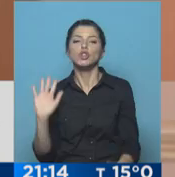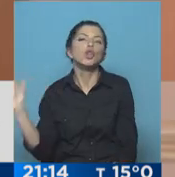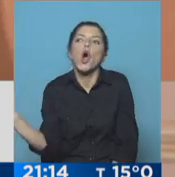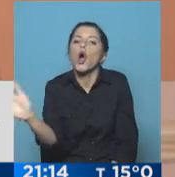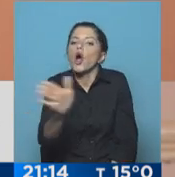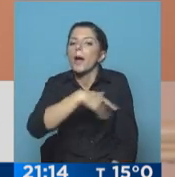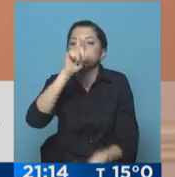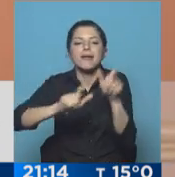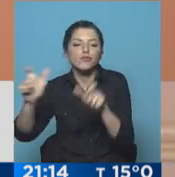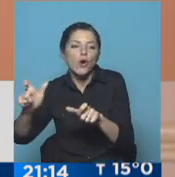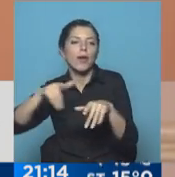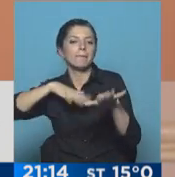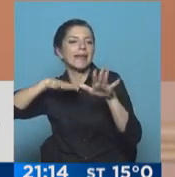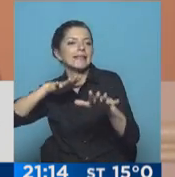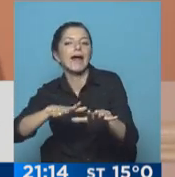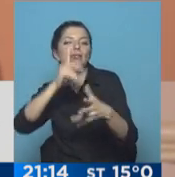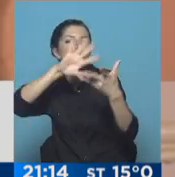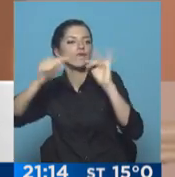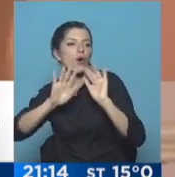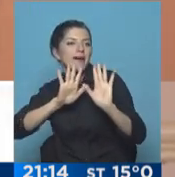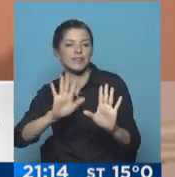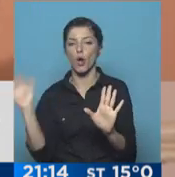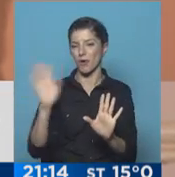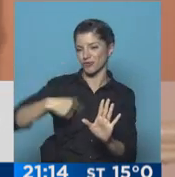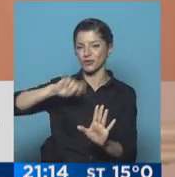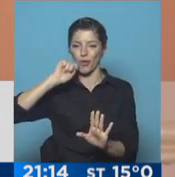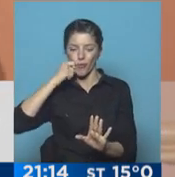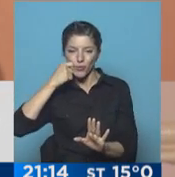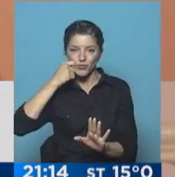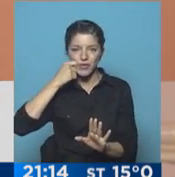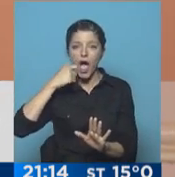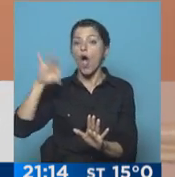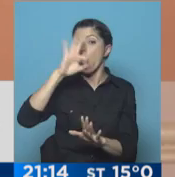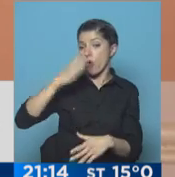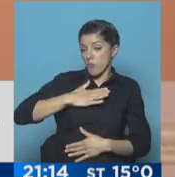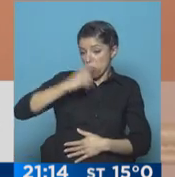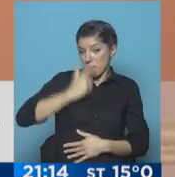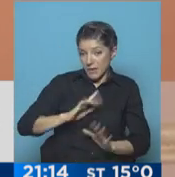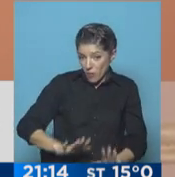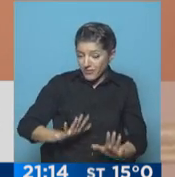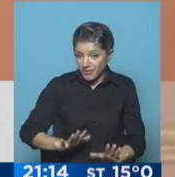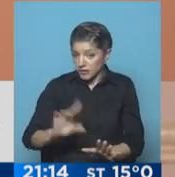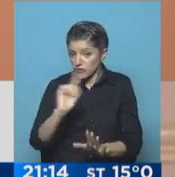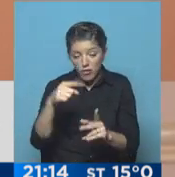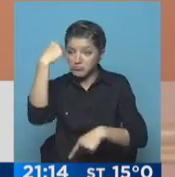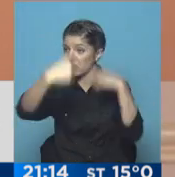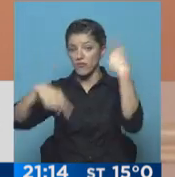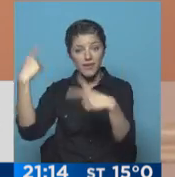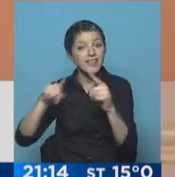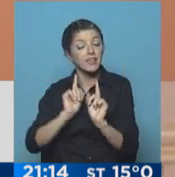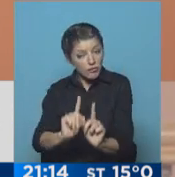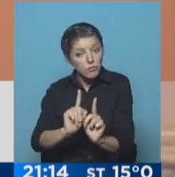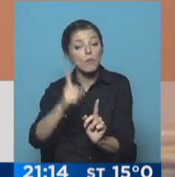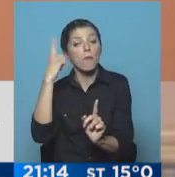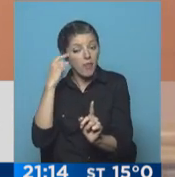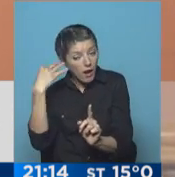todos militantes de una manera como nos gustaría a nosotros o como somos algunos de nosotros, y tenemos que aprender,